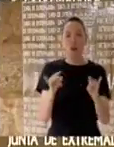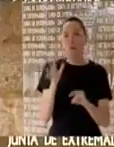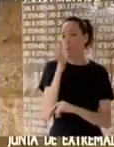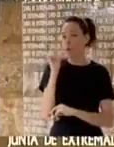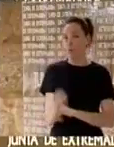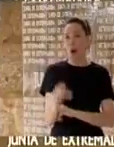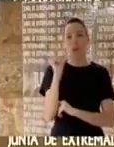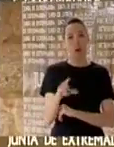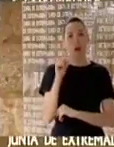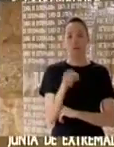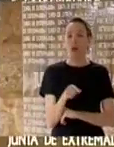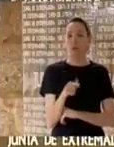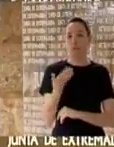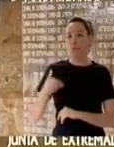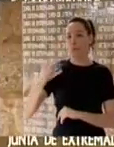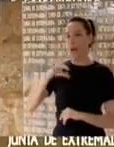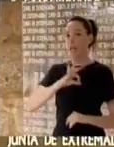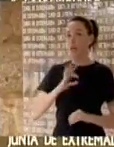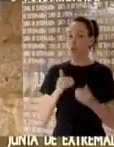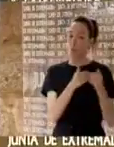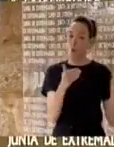desde principios de año.